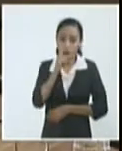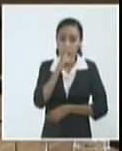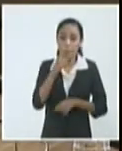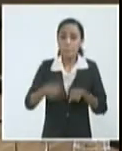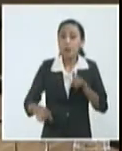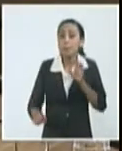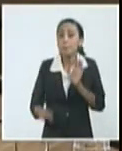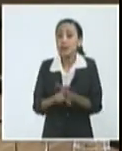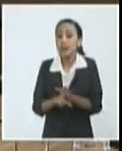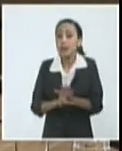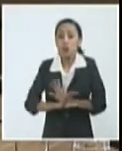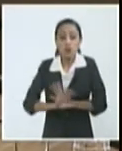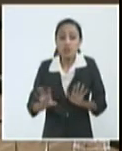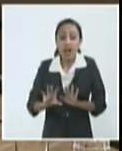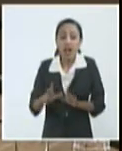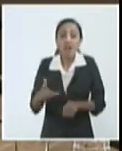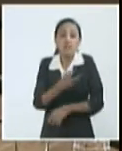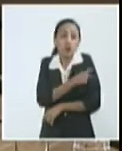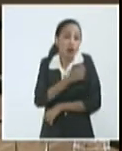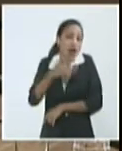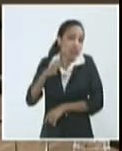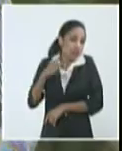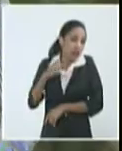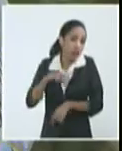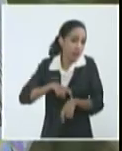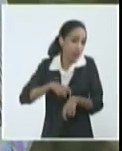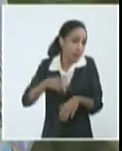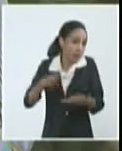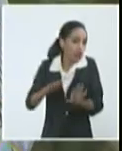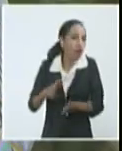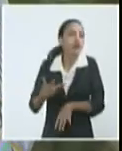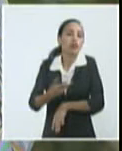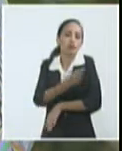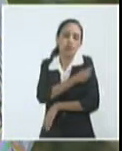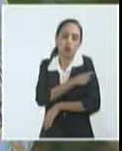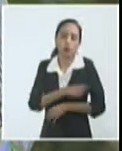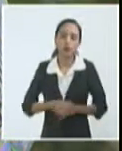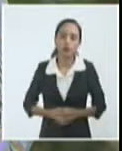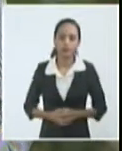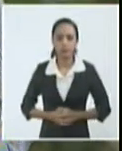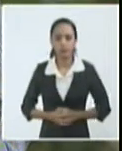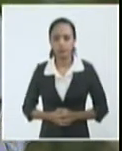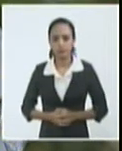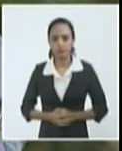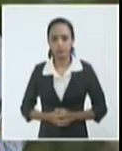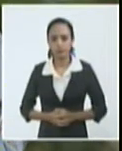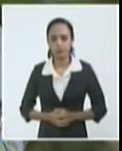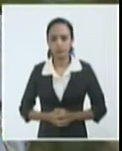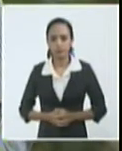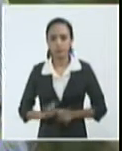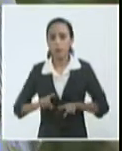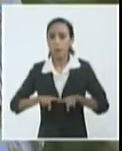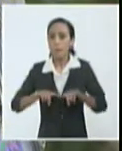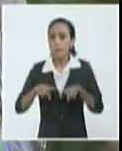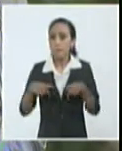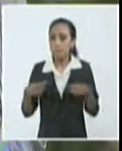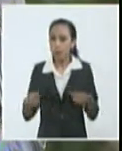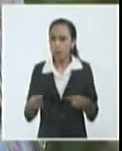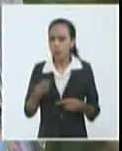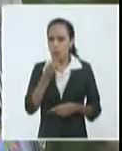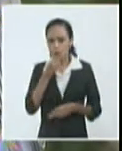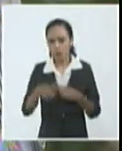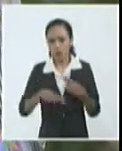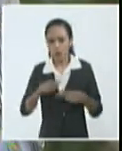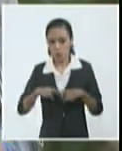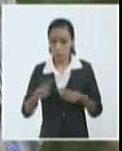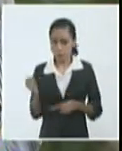ya llevan más tiempo vacunados con el esquema completo. ¿Por qué lo podemos hacer? Primero, porque tenemos nuestras